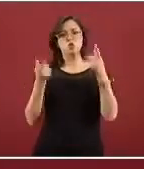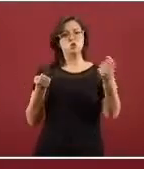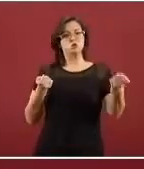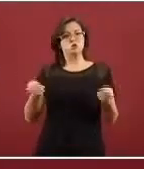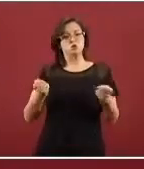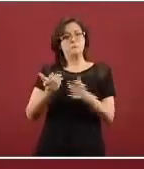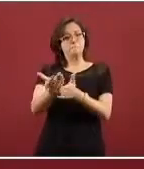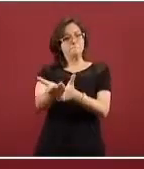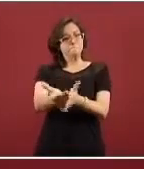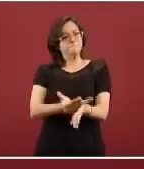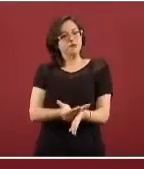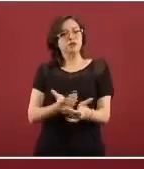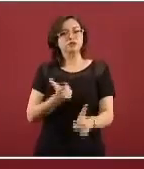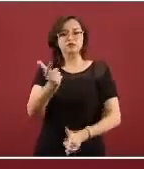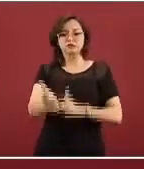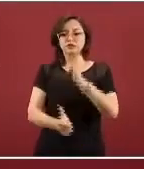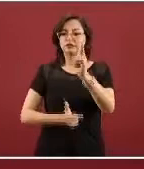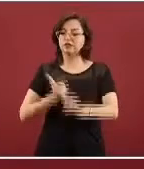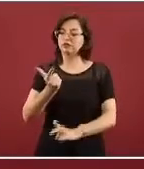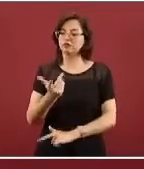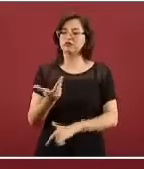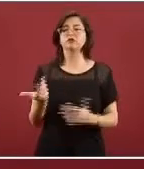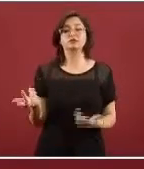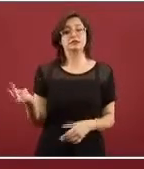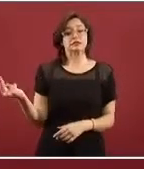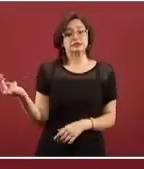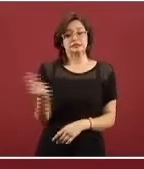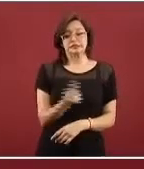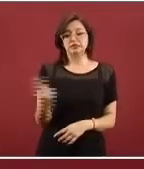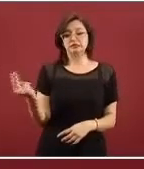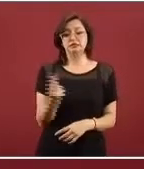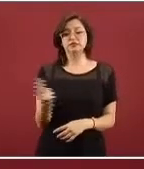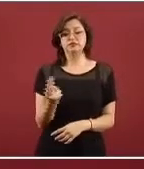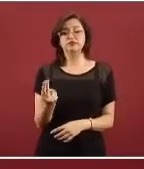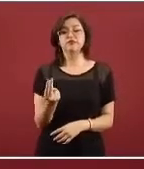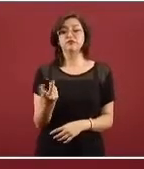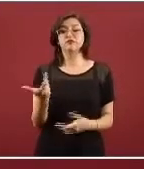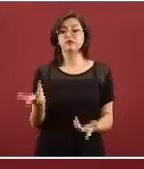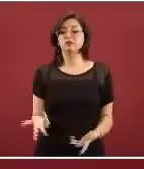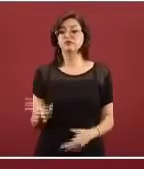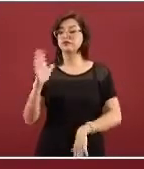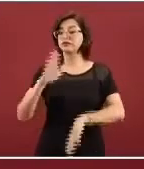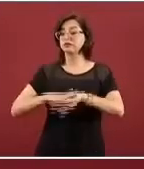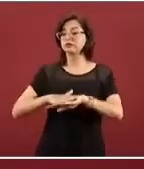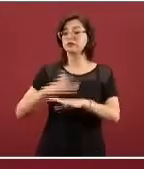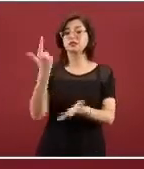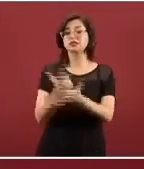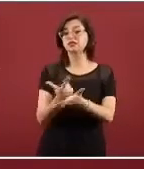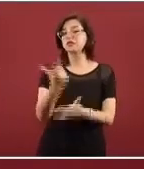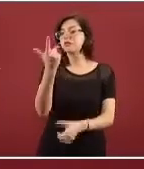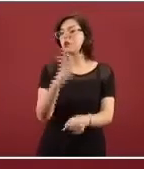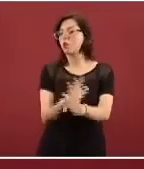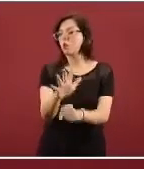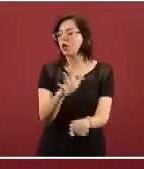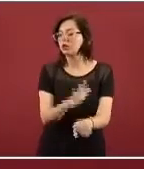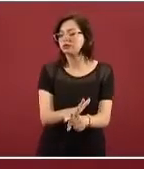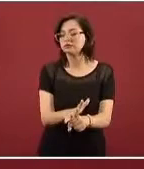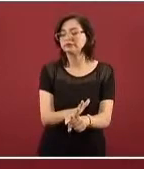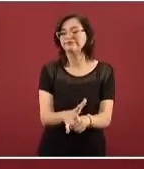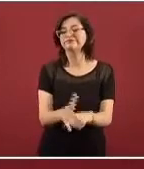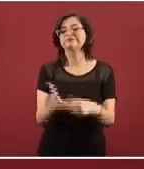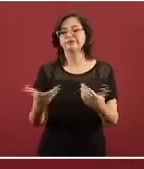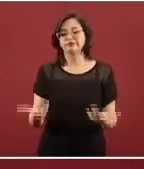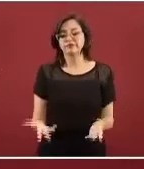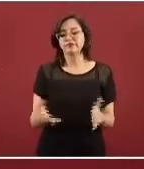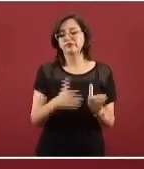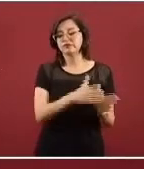transmisión. Hemos insistido en que los estragos principales, los efectos principales de esta epidemia los vamos a ver